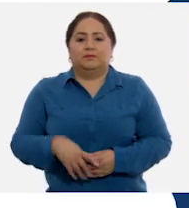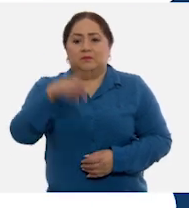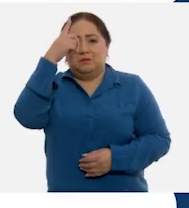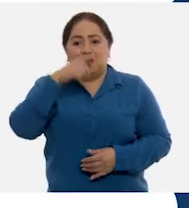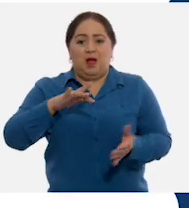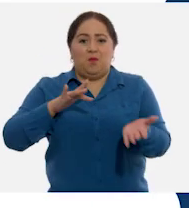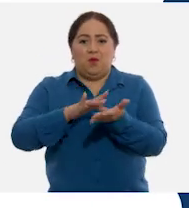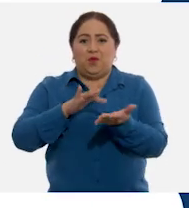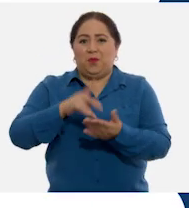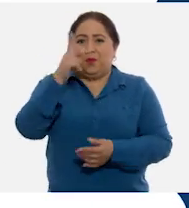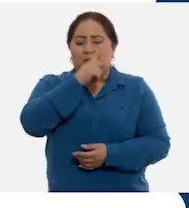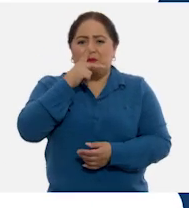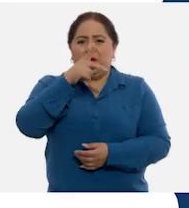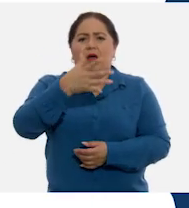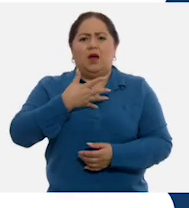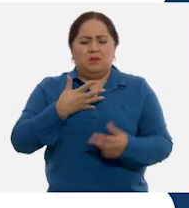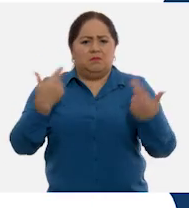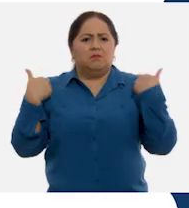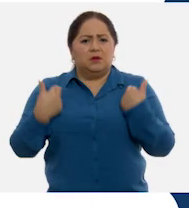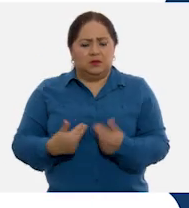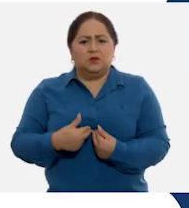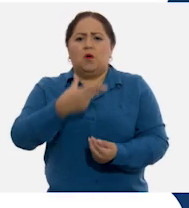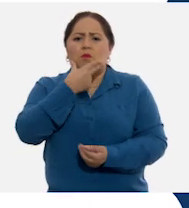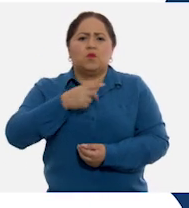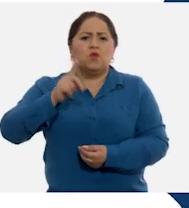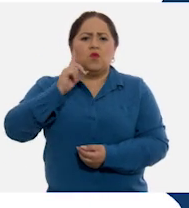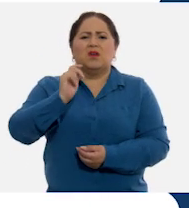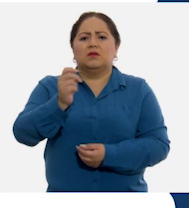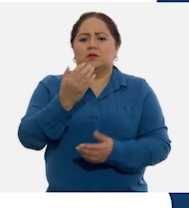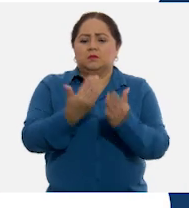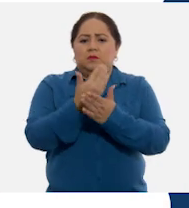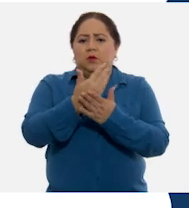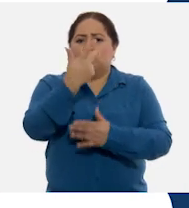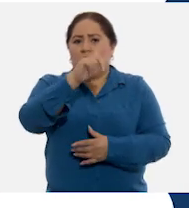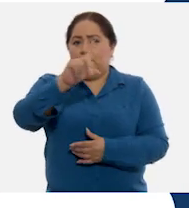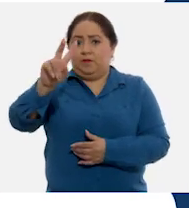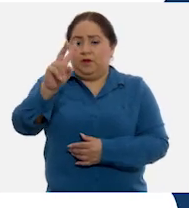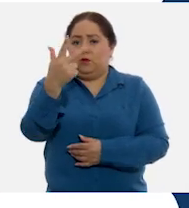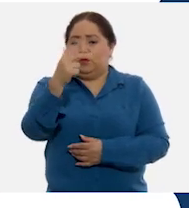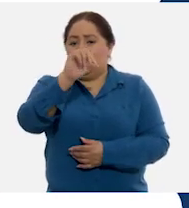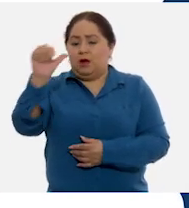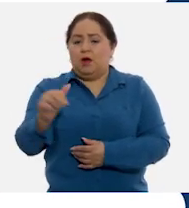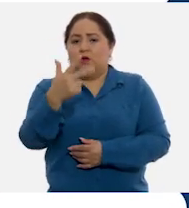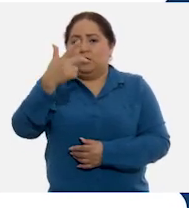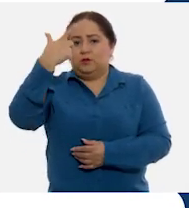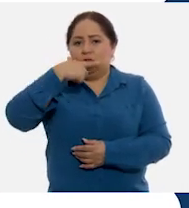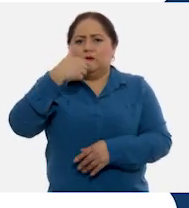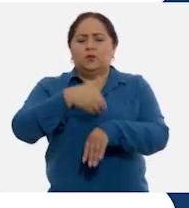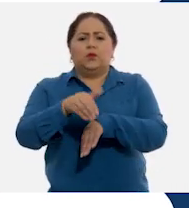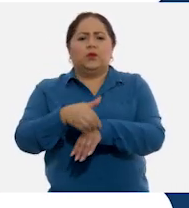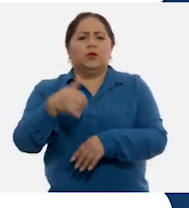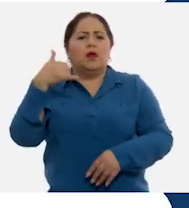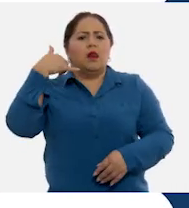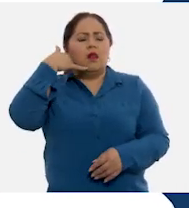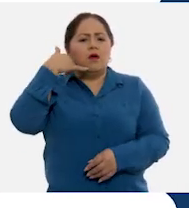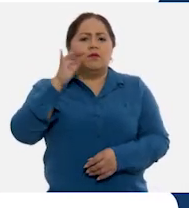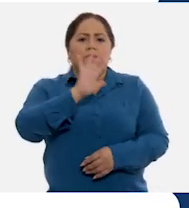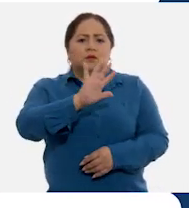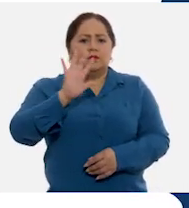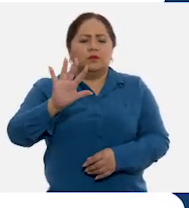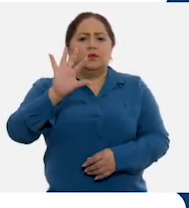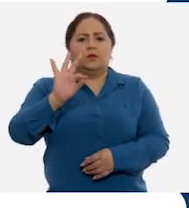Para apoyo pedagógico, hay maestras y maestros de lunes a viernes de 8 a 20 horas en el teléfono